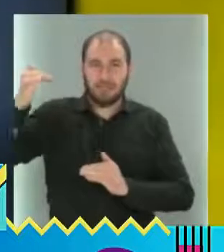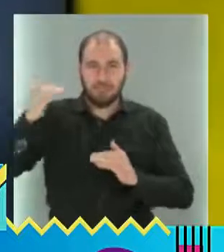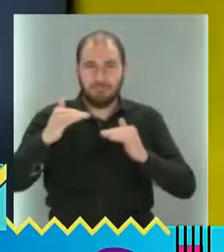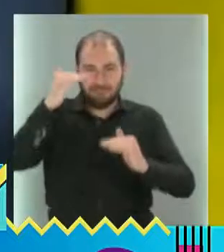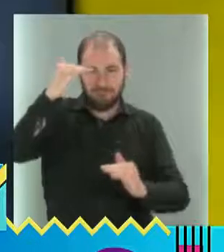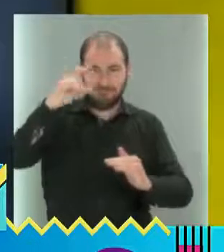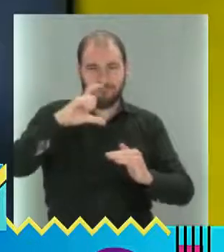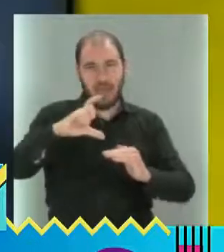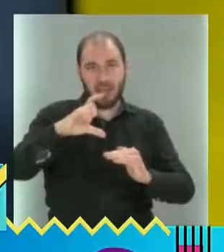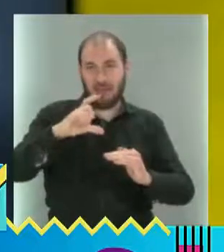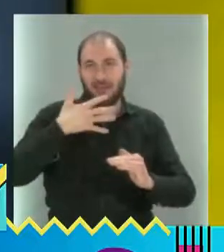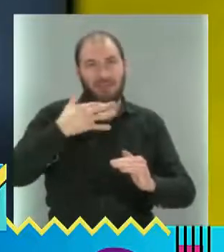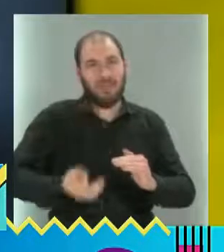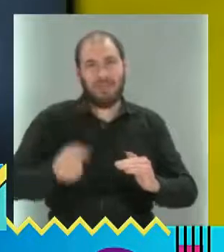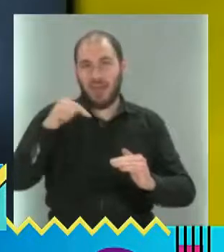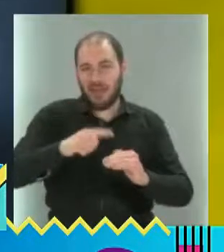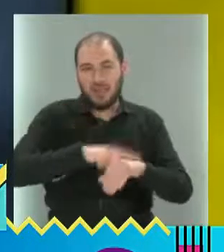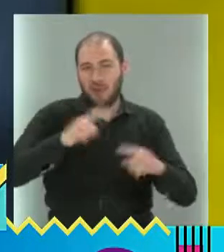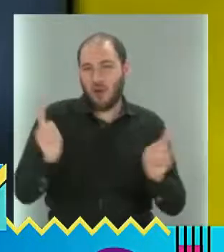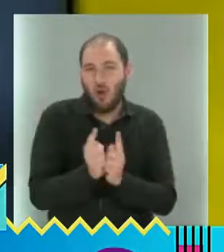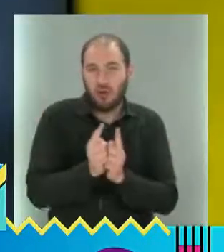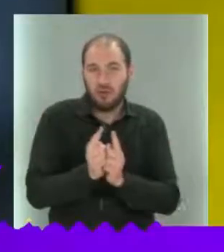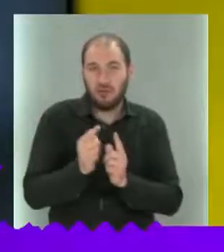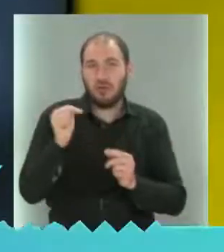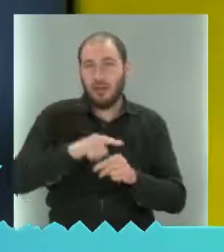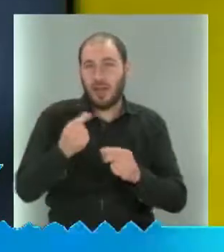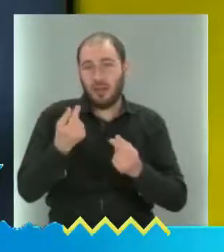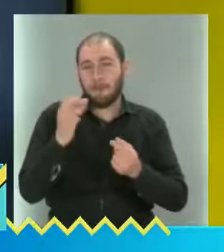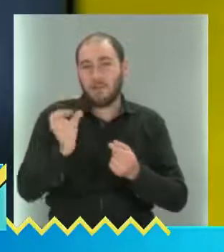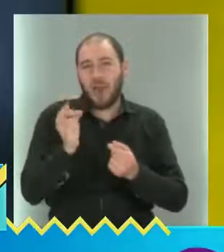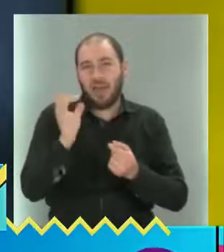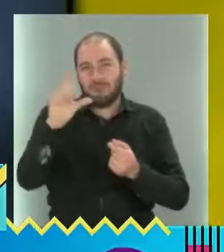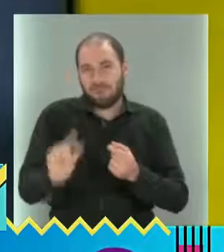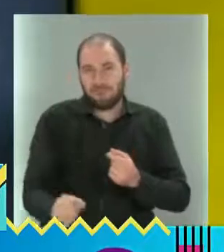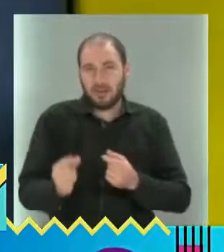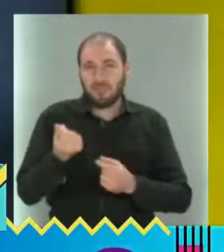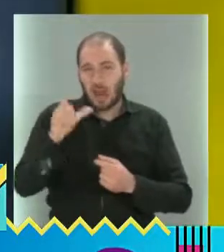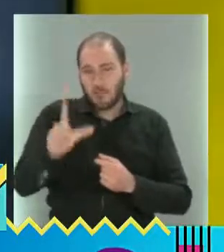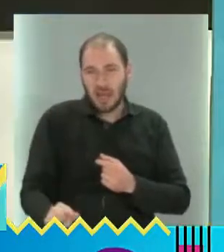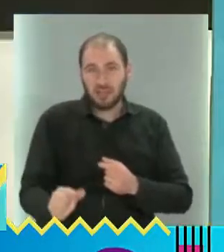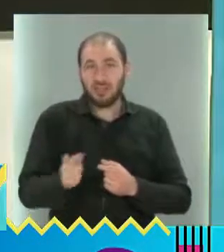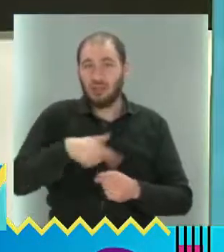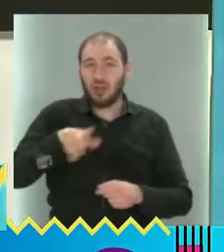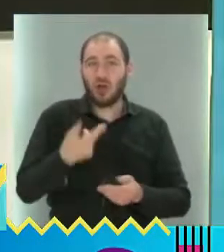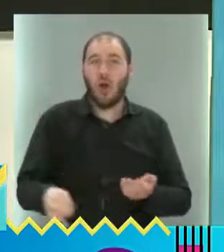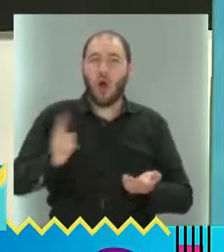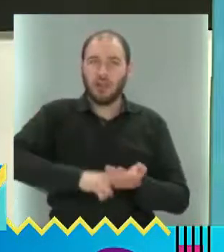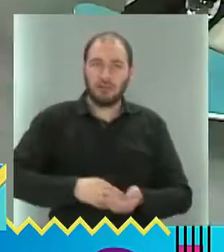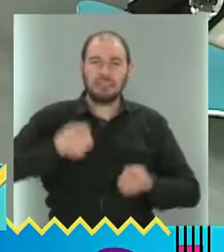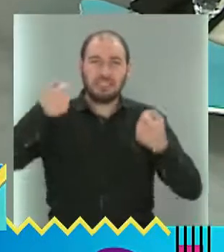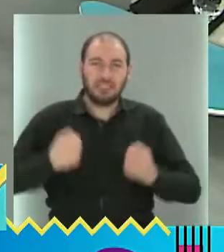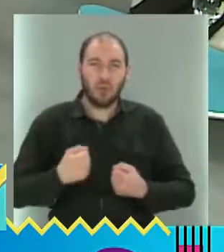el resultado claramente y en el corto plazo es una devaluación de la moneda. Entonces, nosotros tenemos que volver a apostar